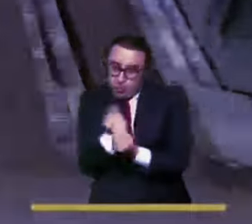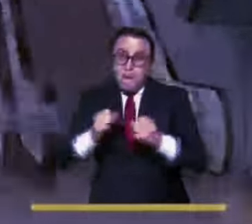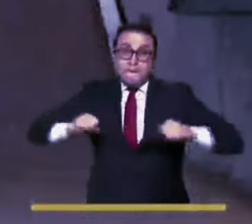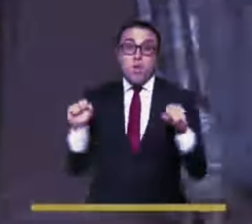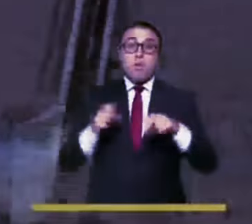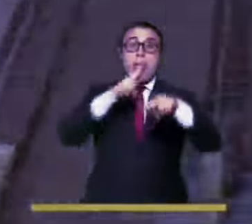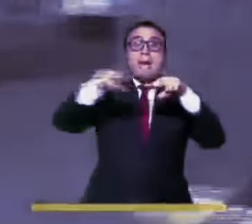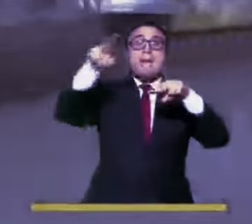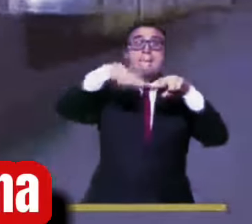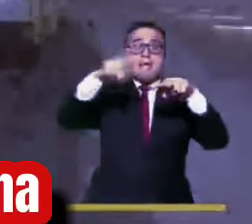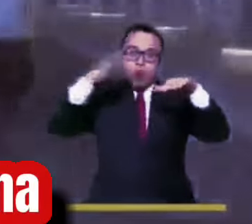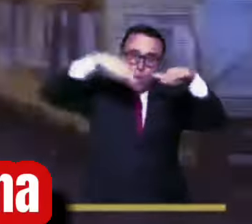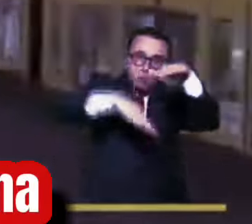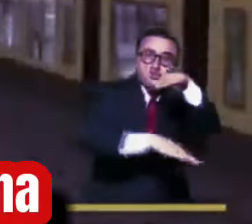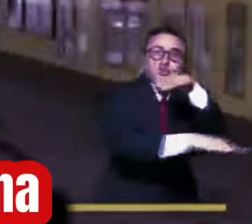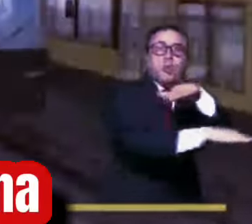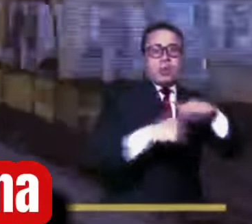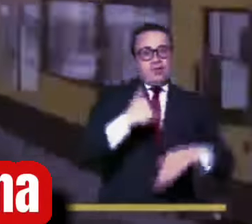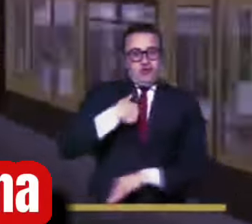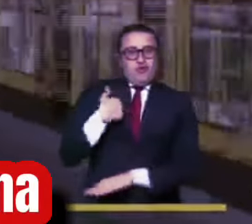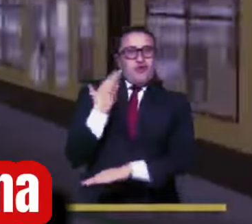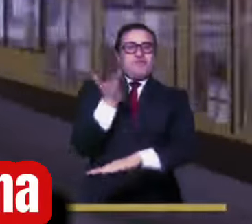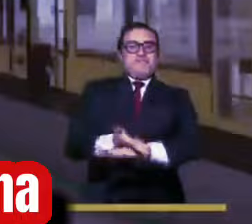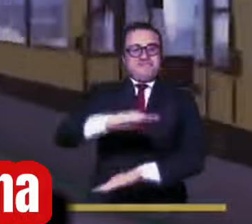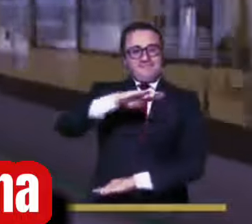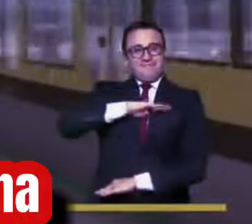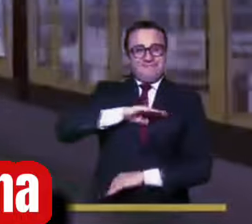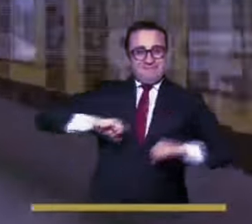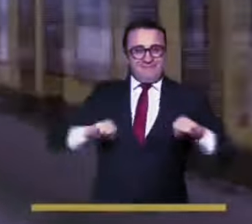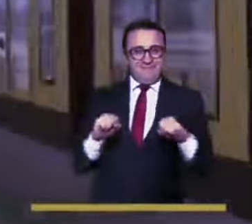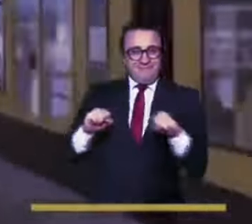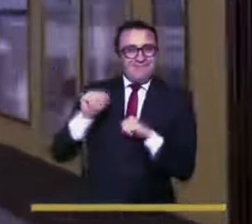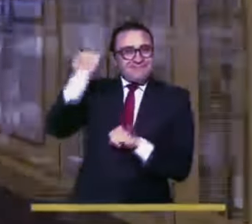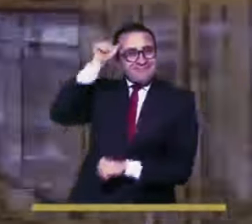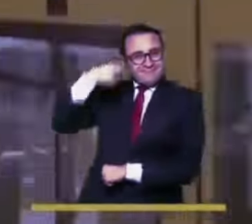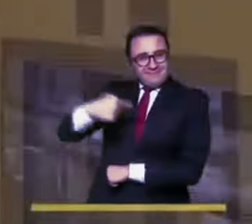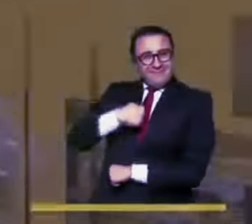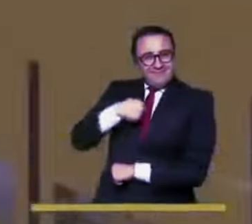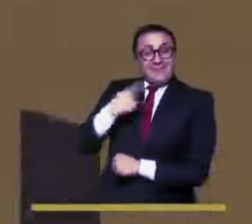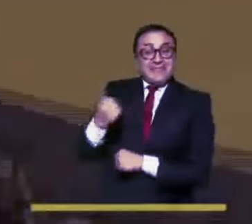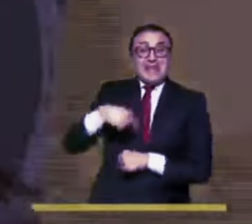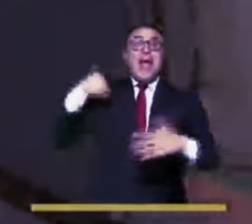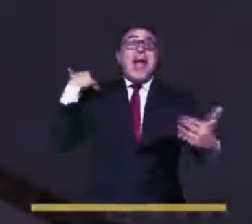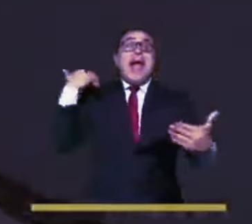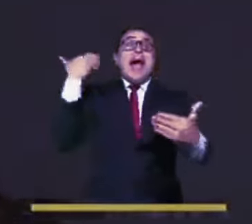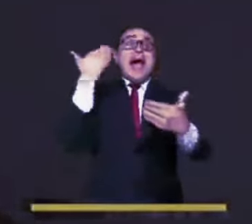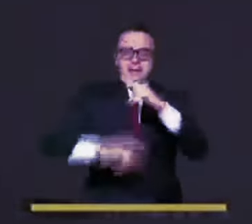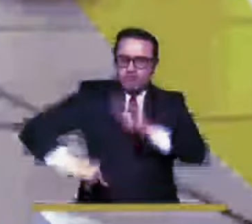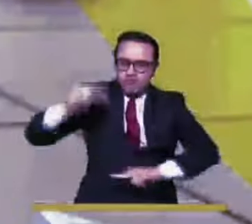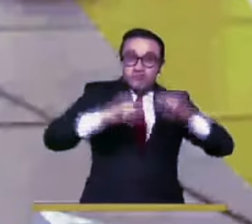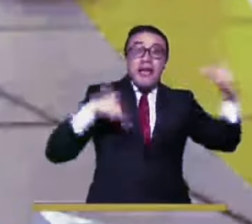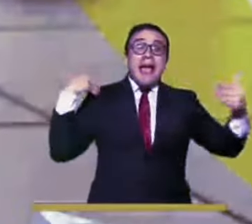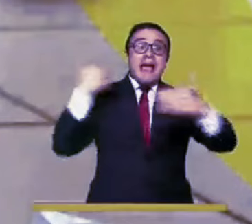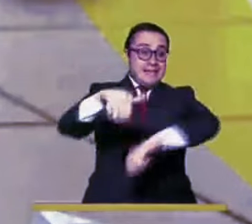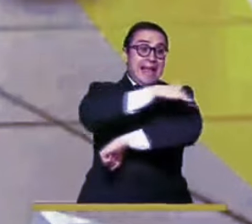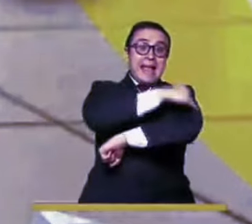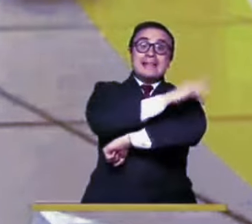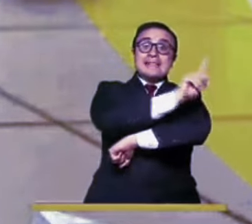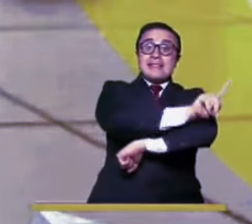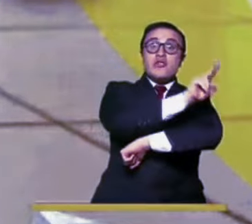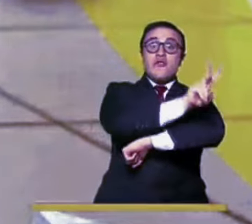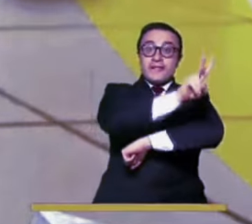bogotana, y yo como alcalde de la Bogotá Humana, y que llegaba hasta la calle 127,